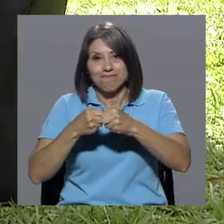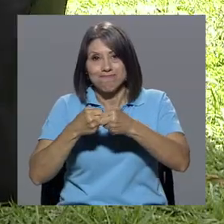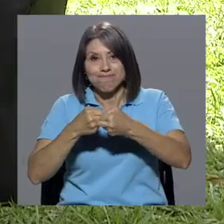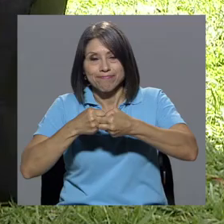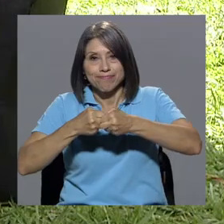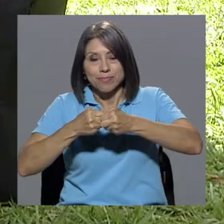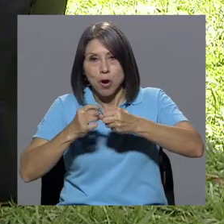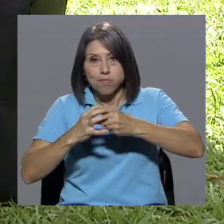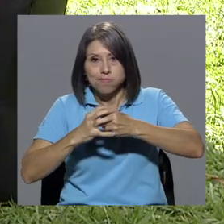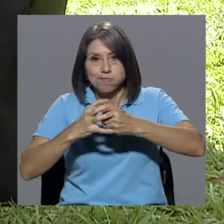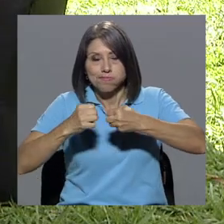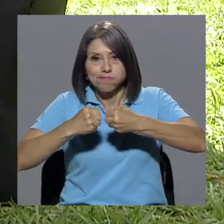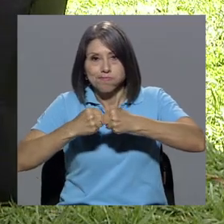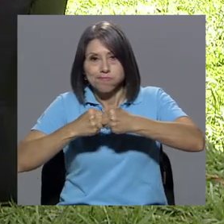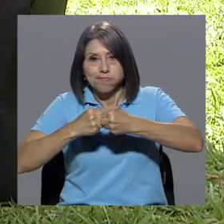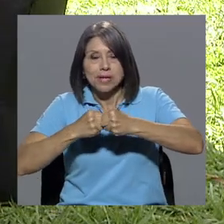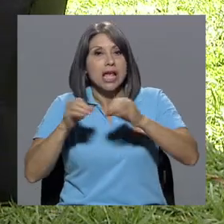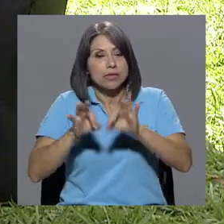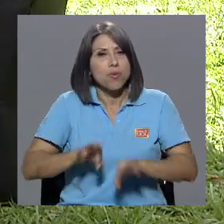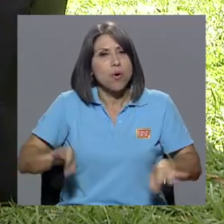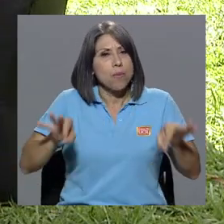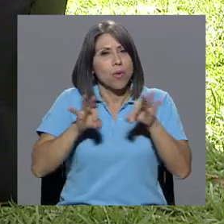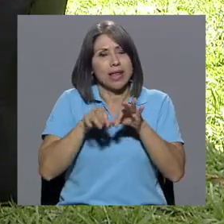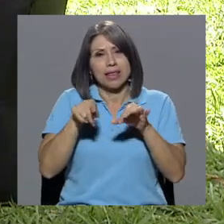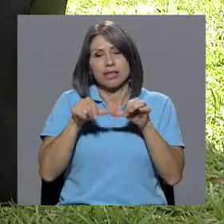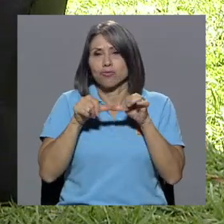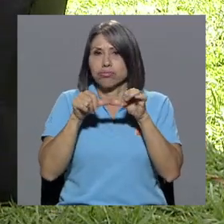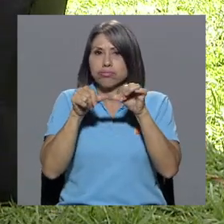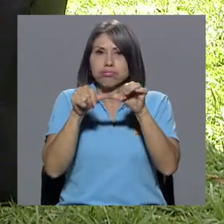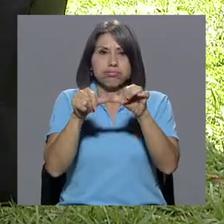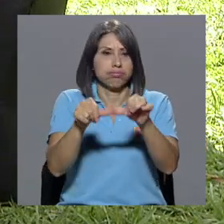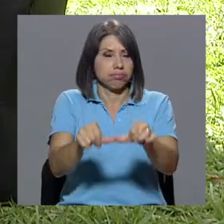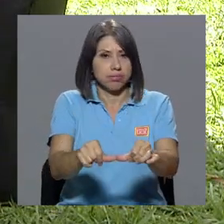que eso se mantenga, ¿verdad? Que se perpetúe